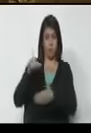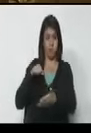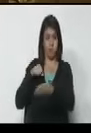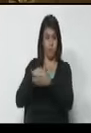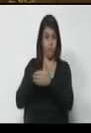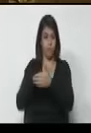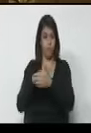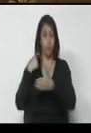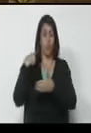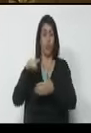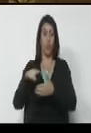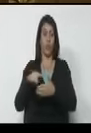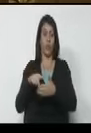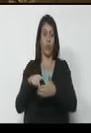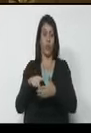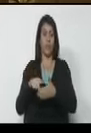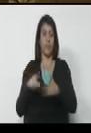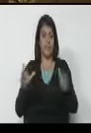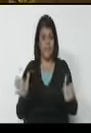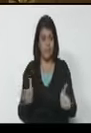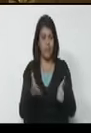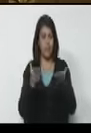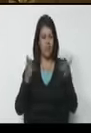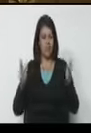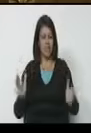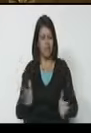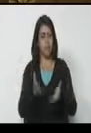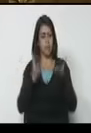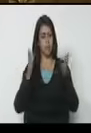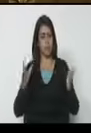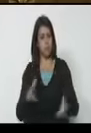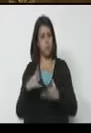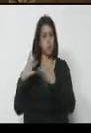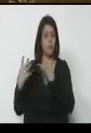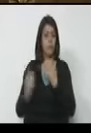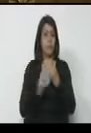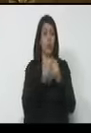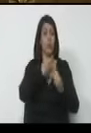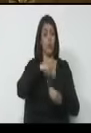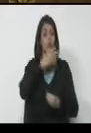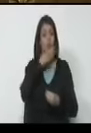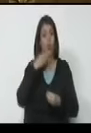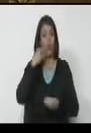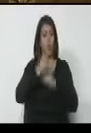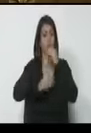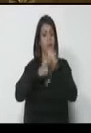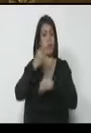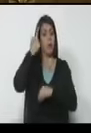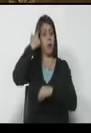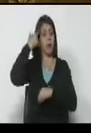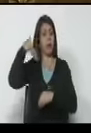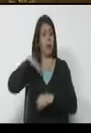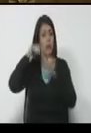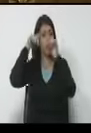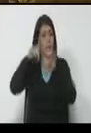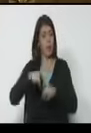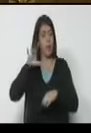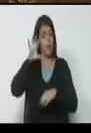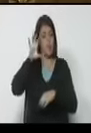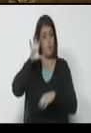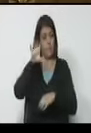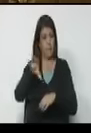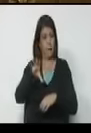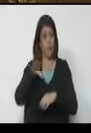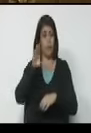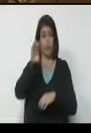Hubo una sobreestimulación masiva a nuestra juventud, haciéndole creer que estaban en un país